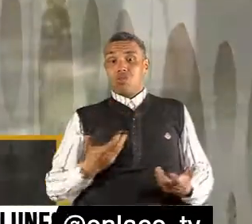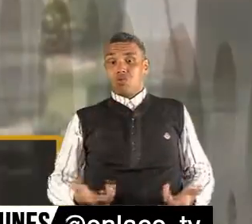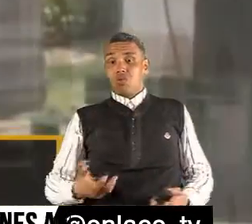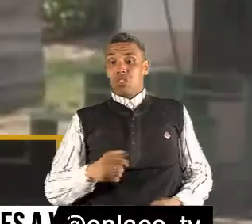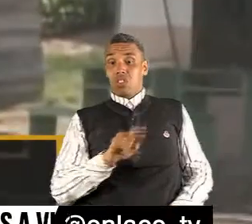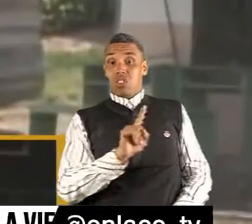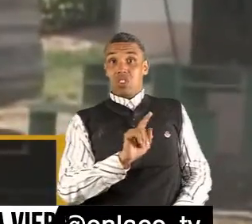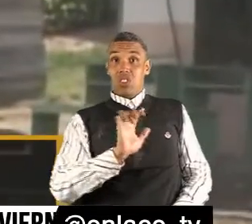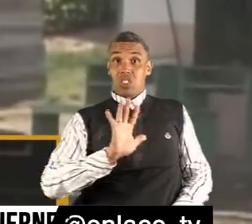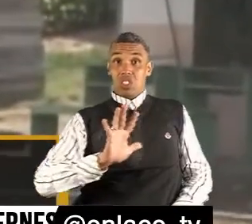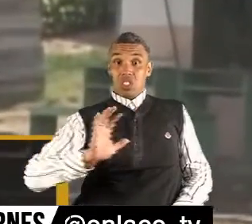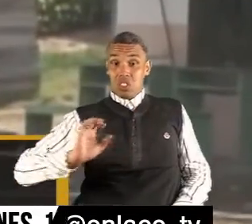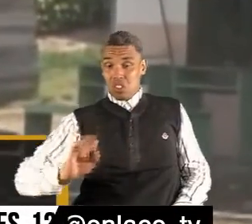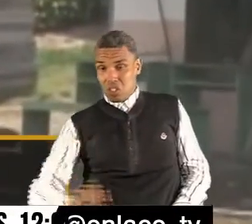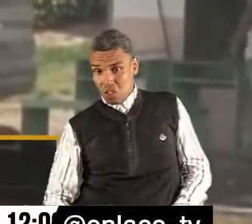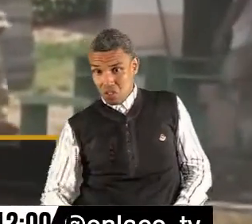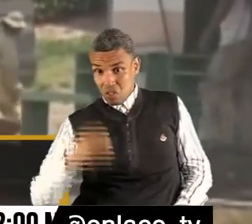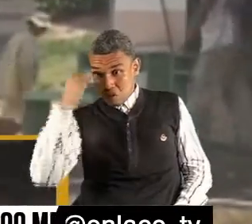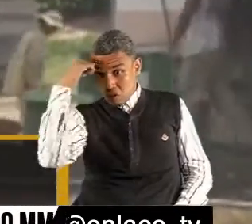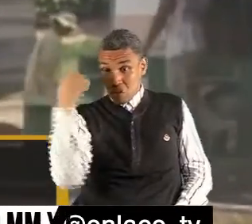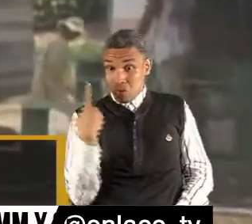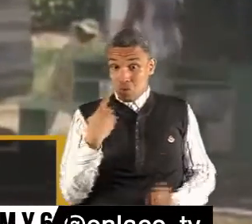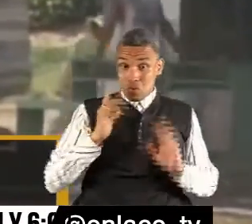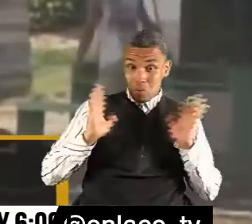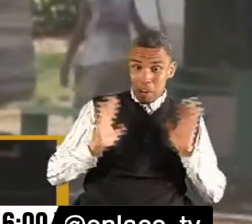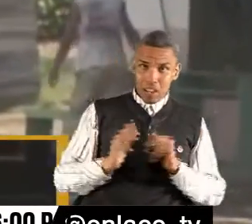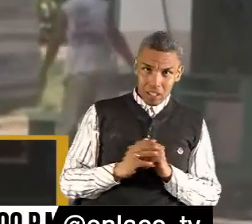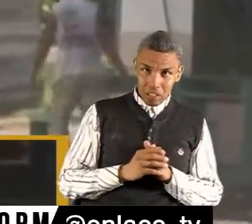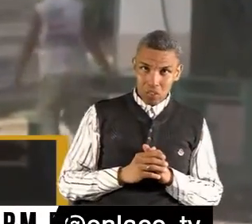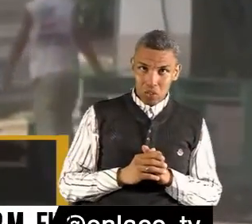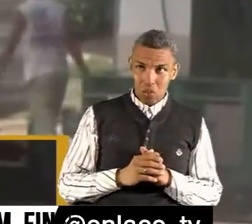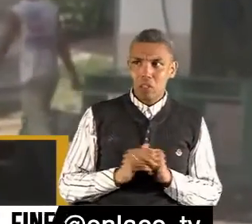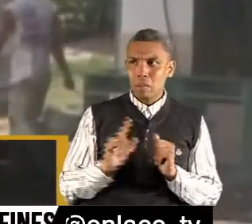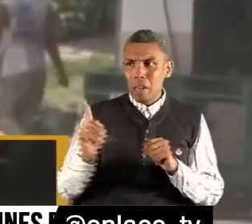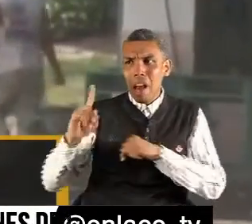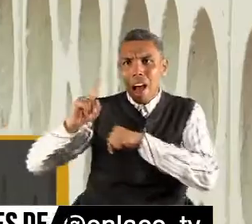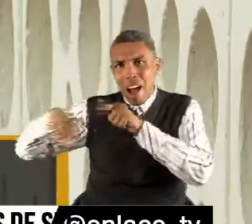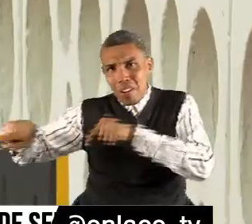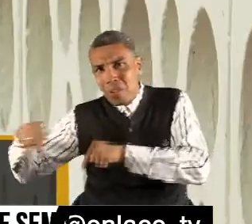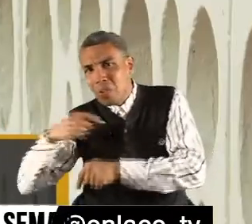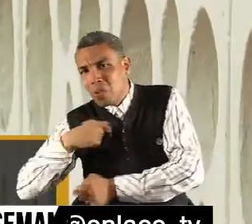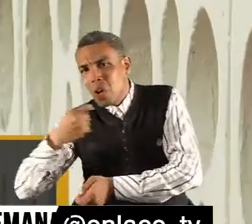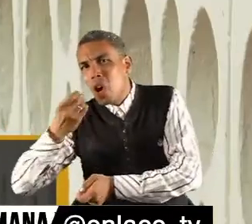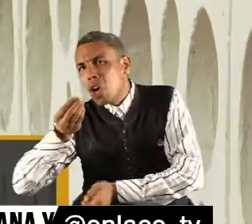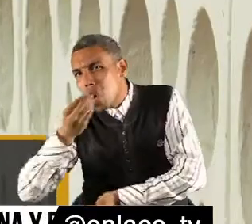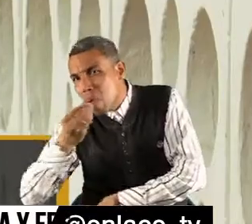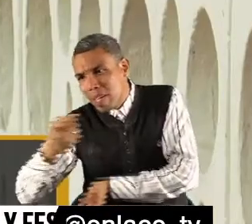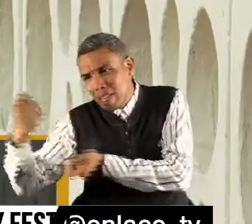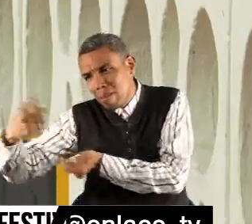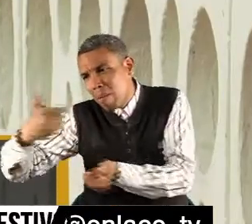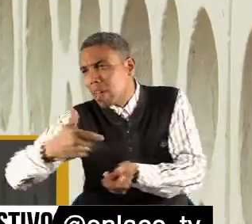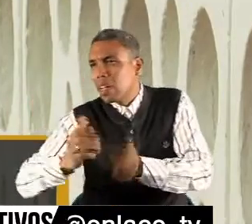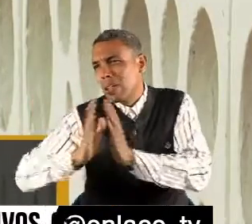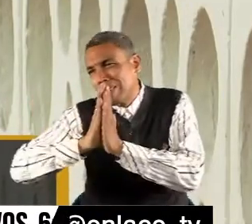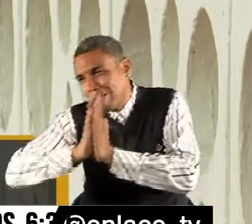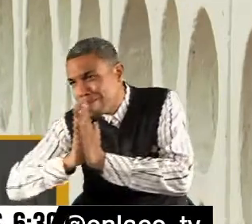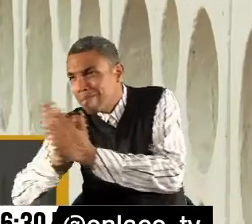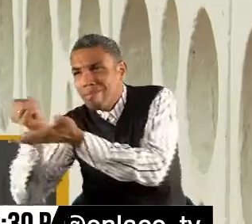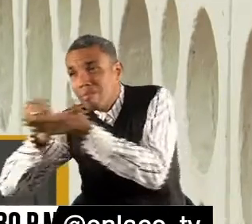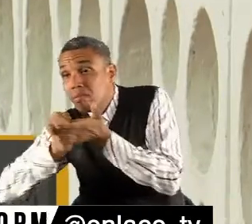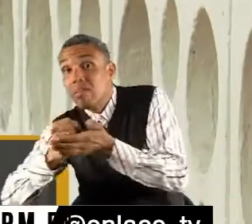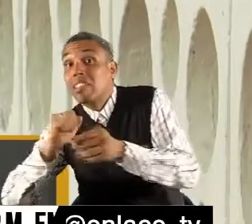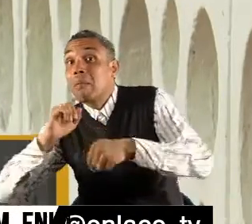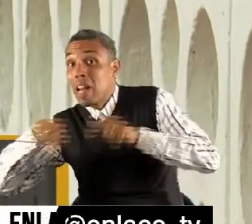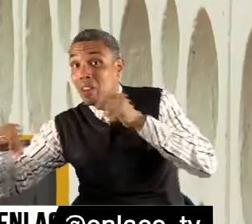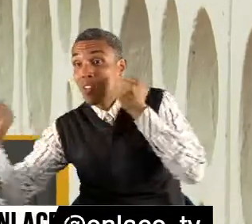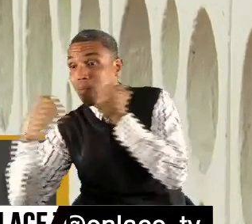150? No hay más profesor. Y hasta consiguió con particulares la alimentación para sus alumnos. En ese entonces también empezaron